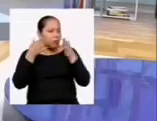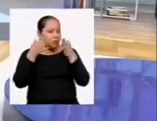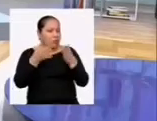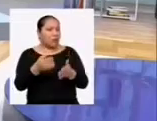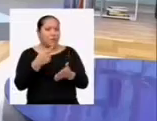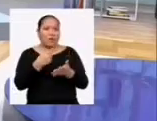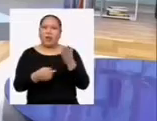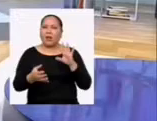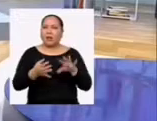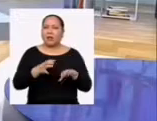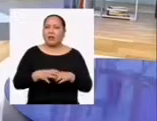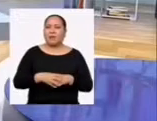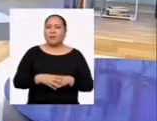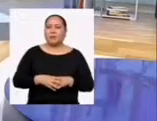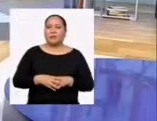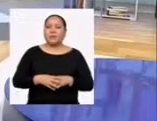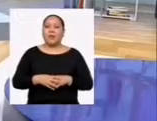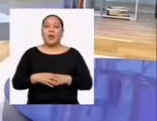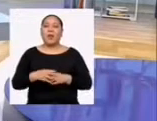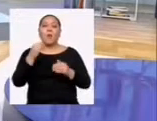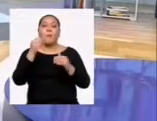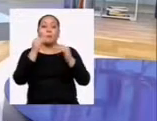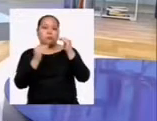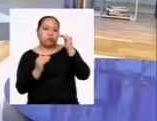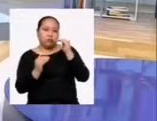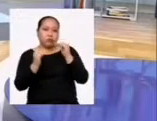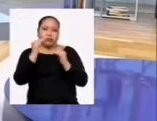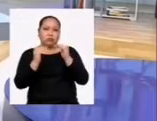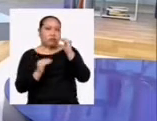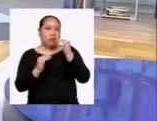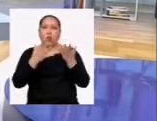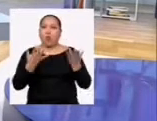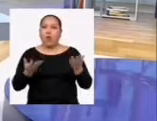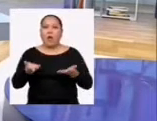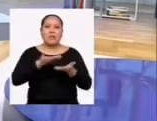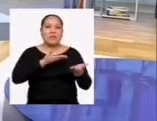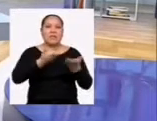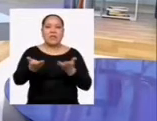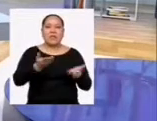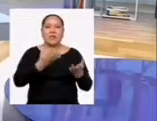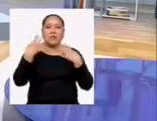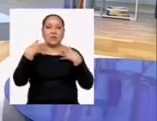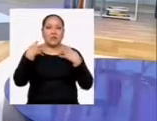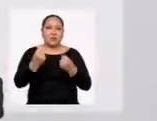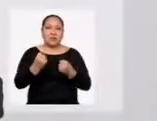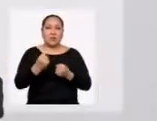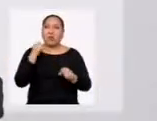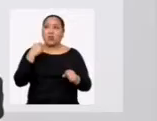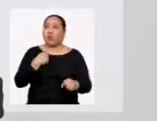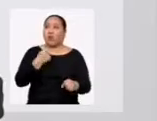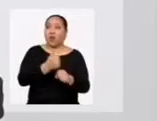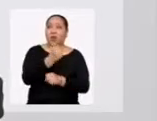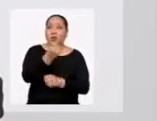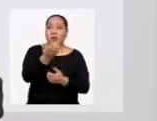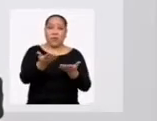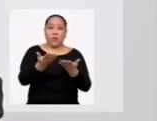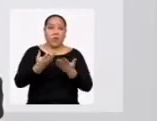era? Sobre las brechas en el acceso a los servicios de salud. Y si gano, me dan un viaje. Para